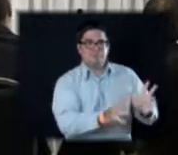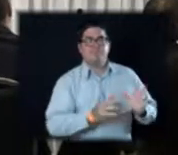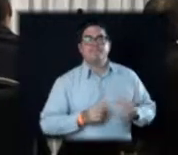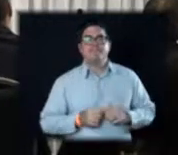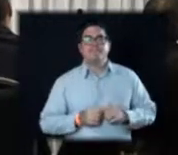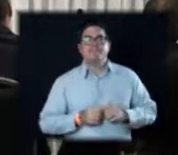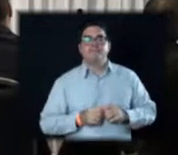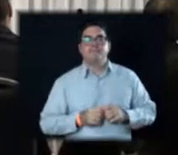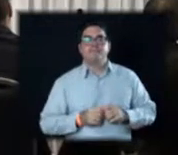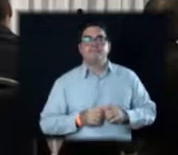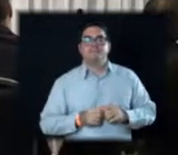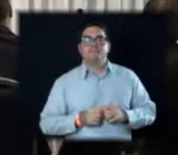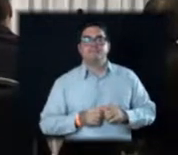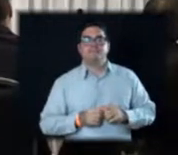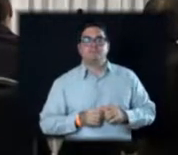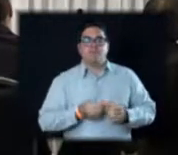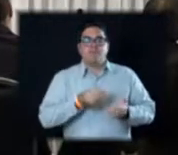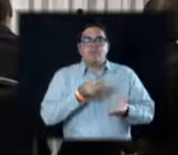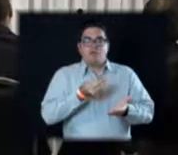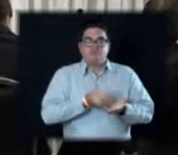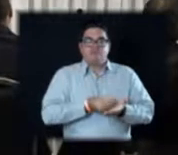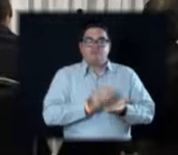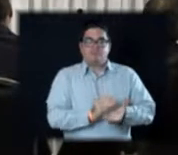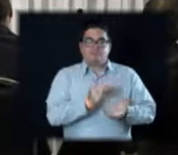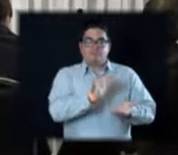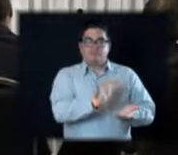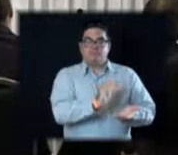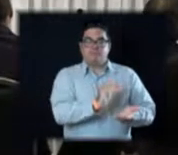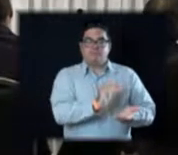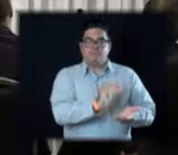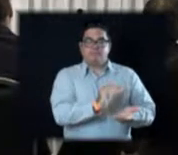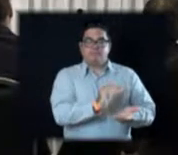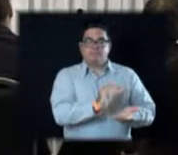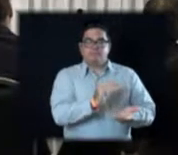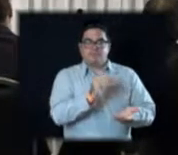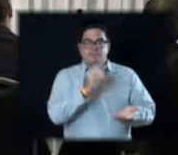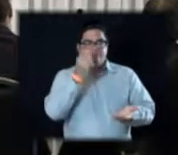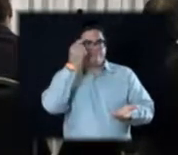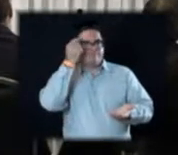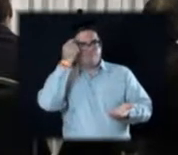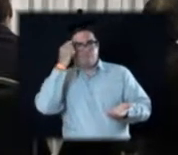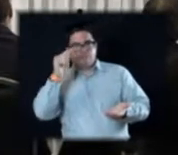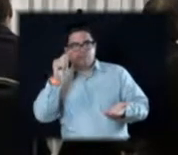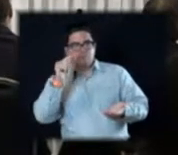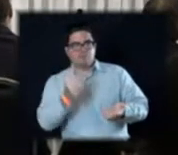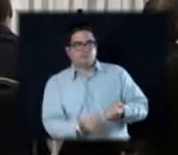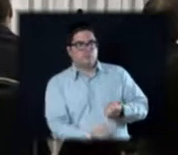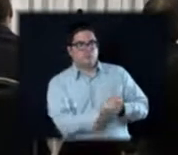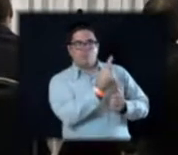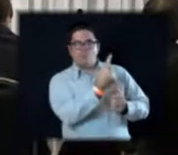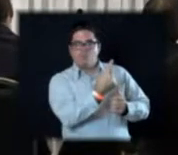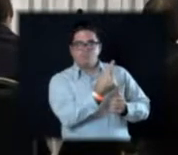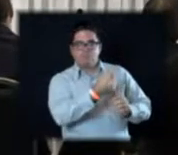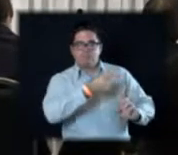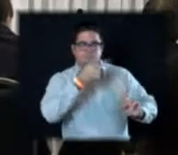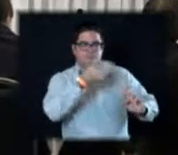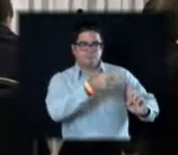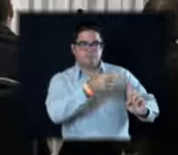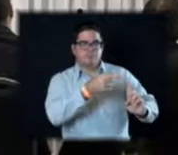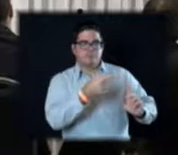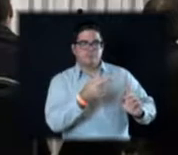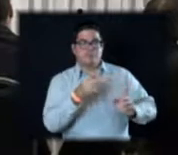propósitos particulares, en comparación con fondos que se han señalado para